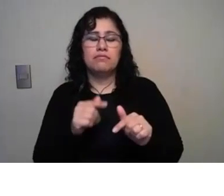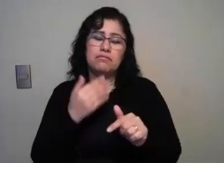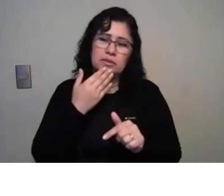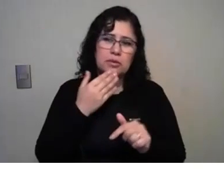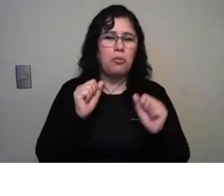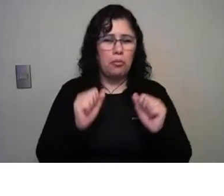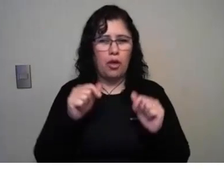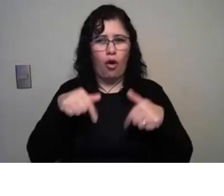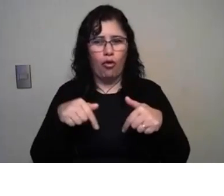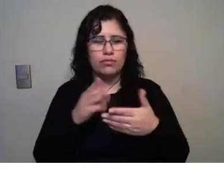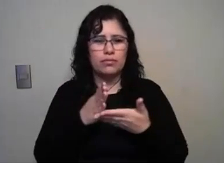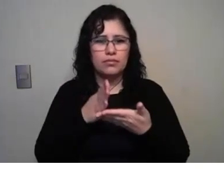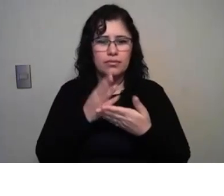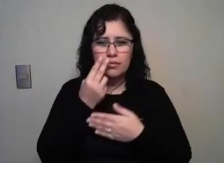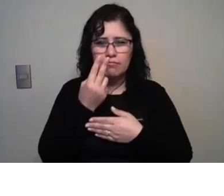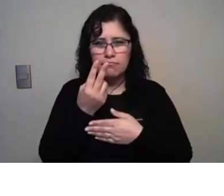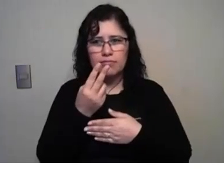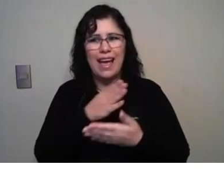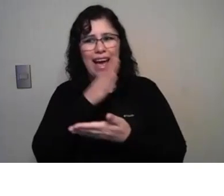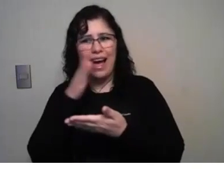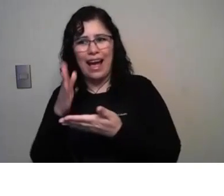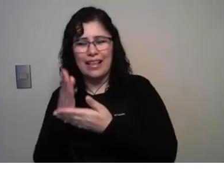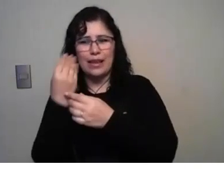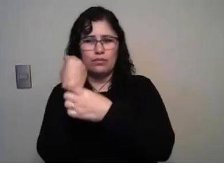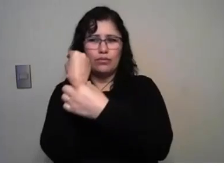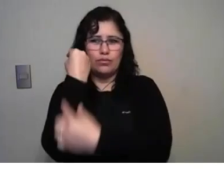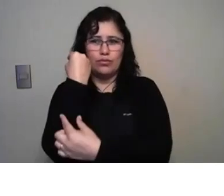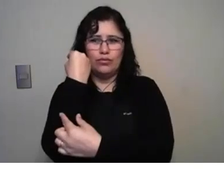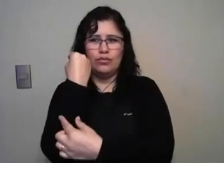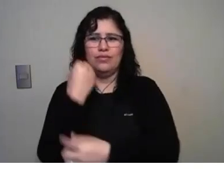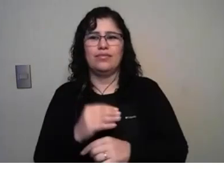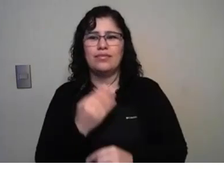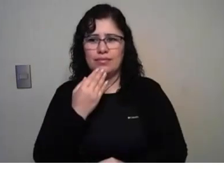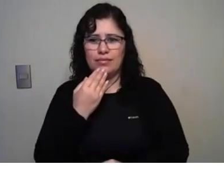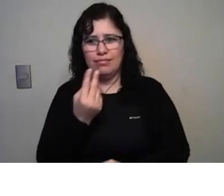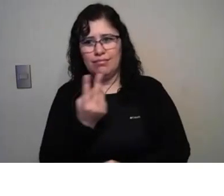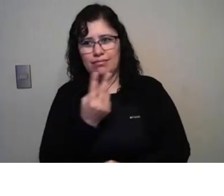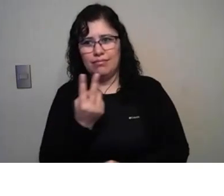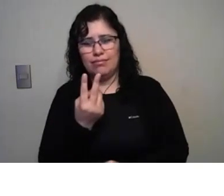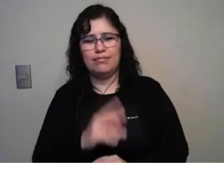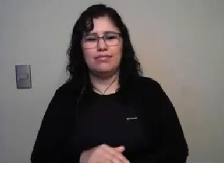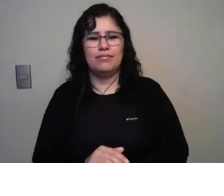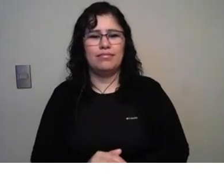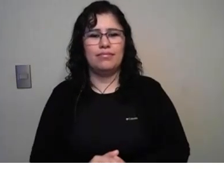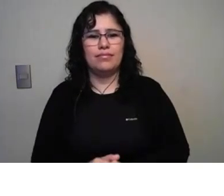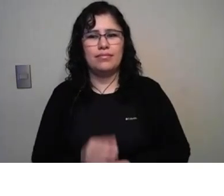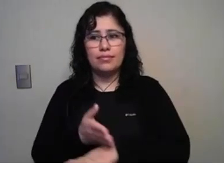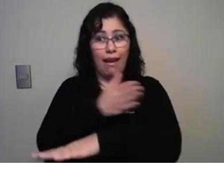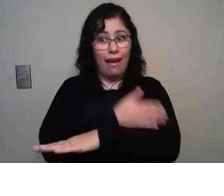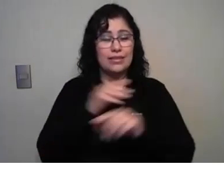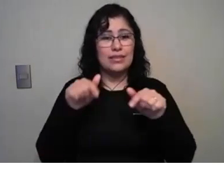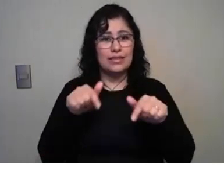ver hasta tronco encefálico. Antes que eso,